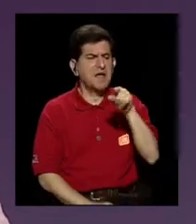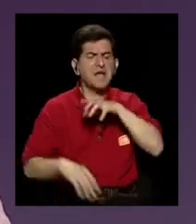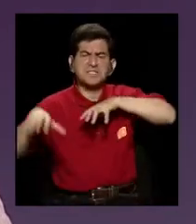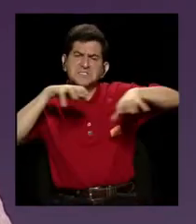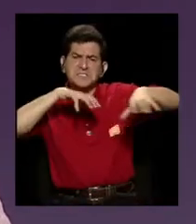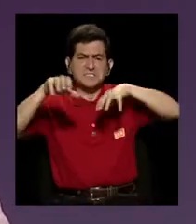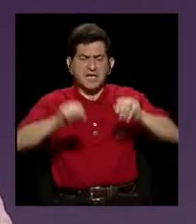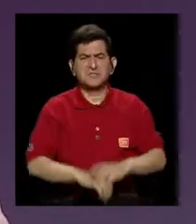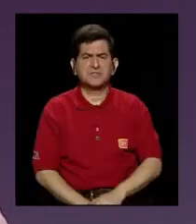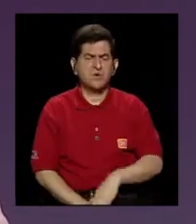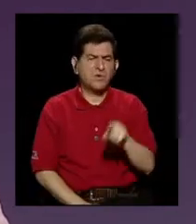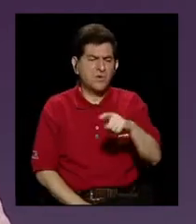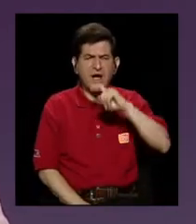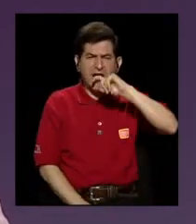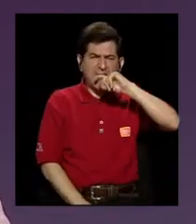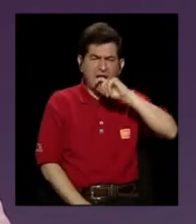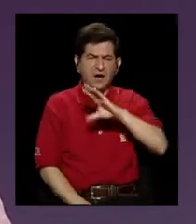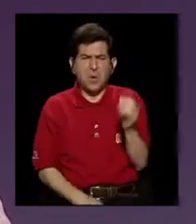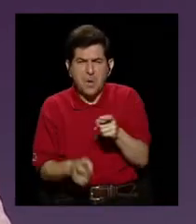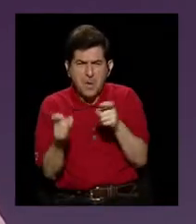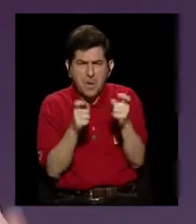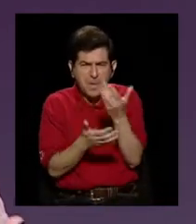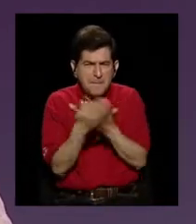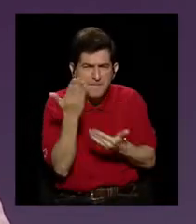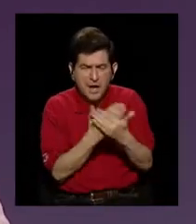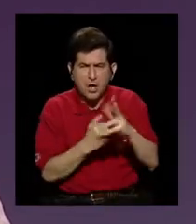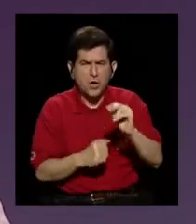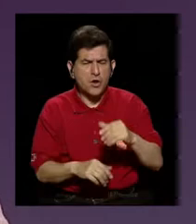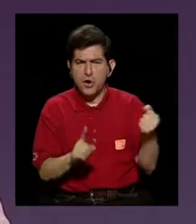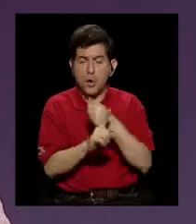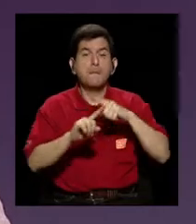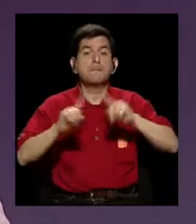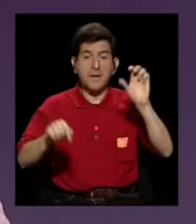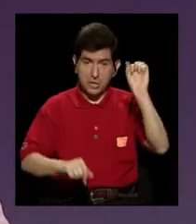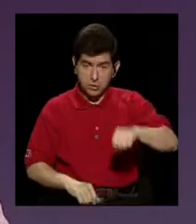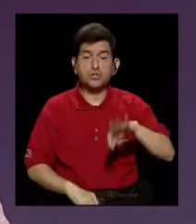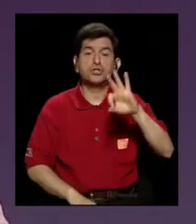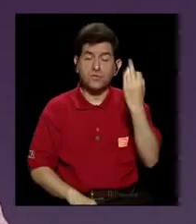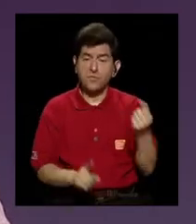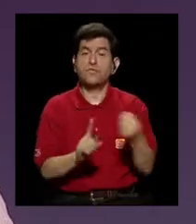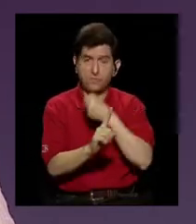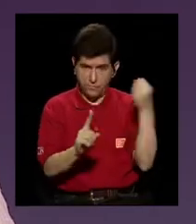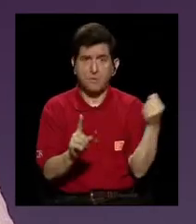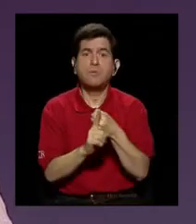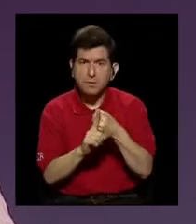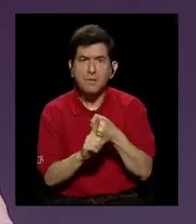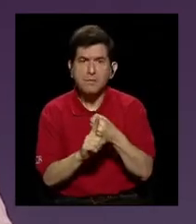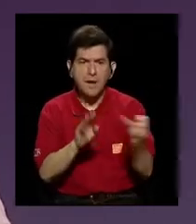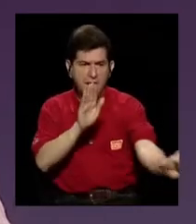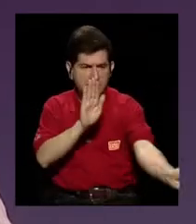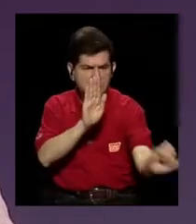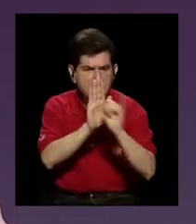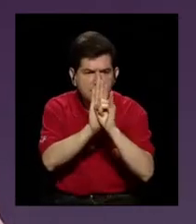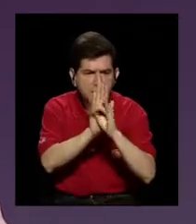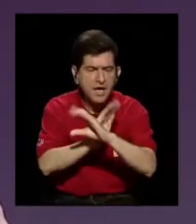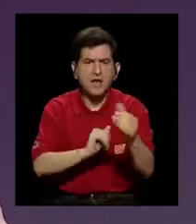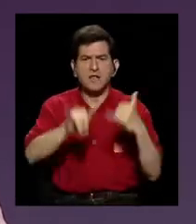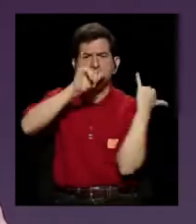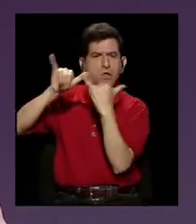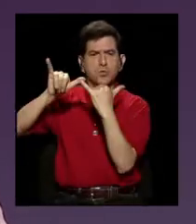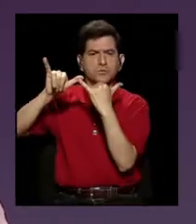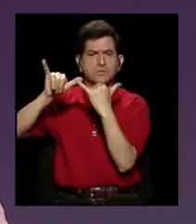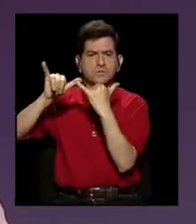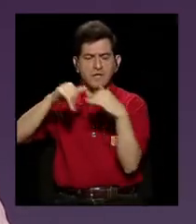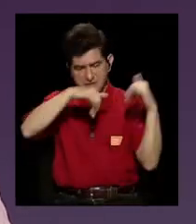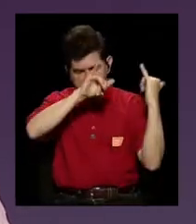acto, estos celos, esta manipulación no es violencia, pero en realidad es una forma de violencia, identificarla y denunciar.